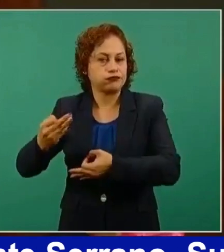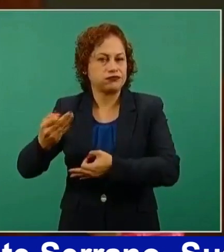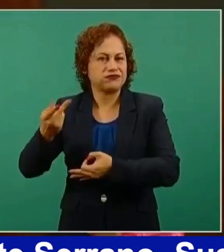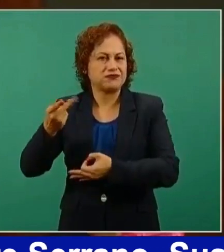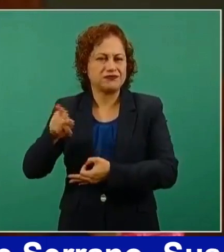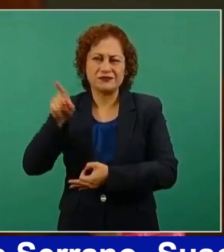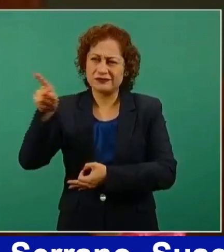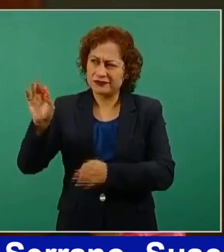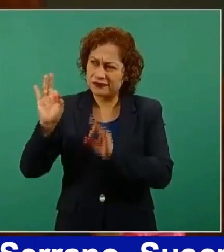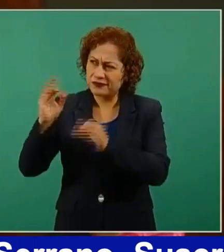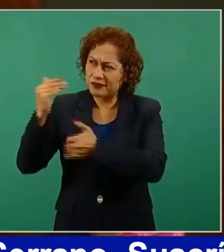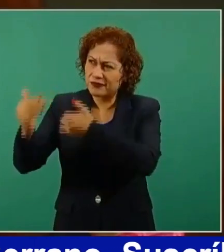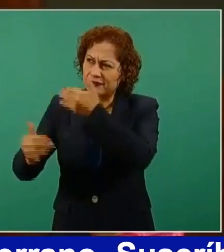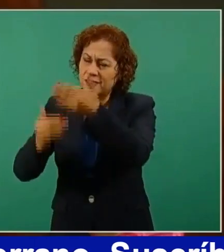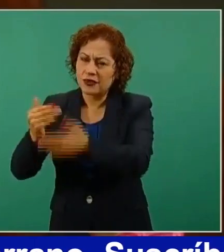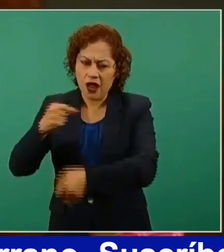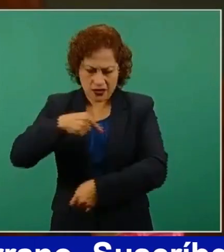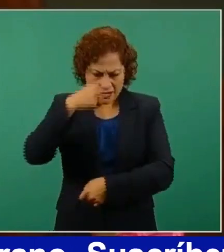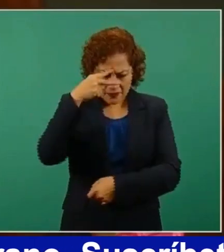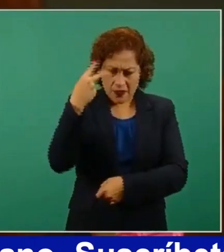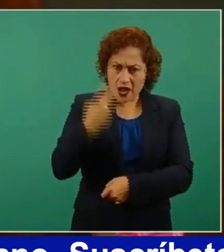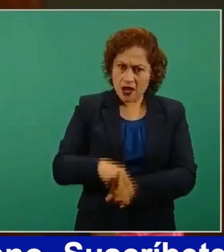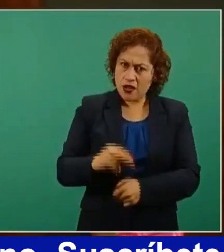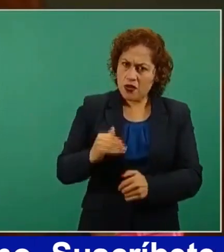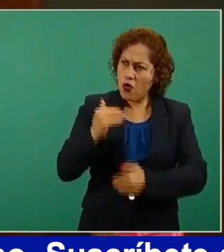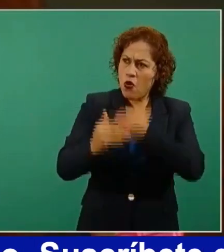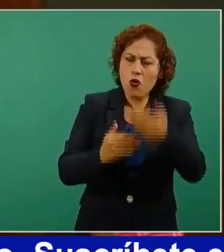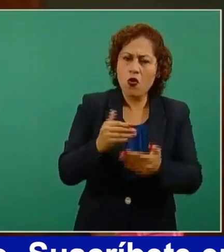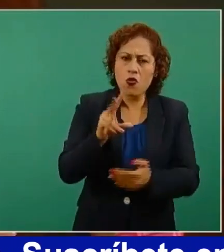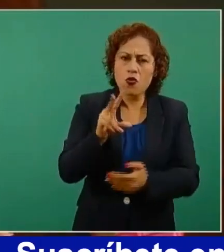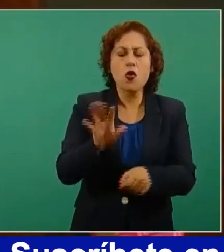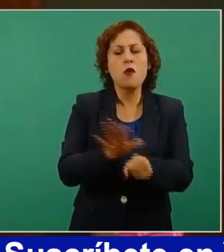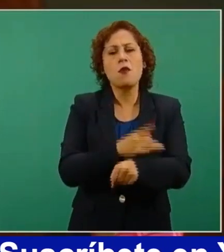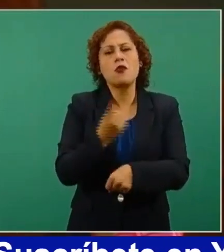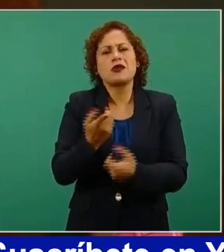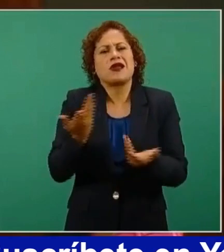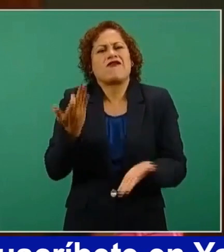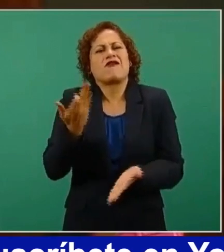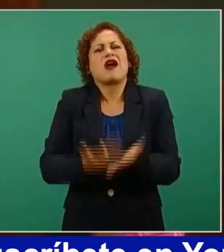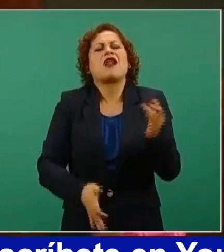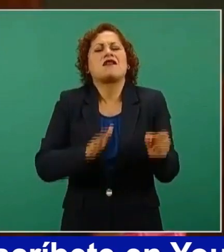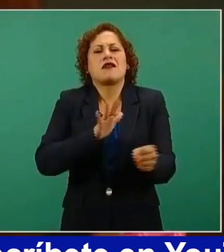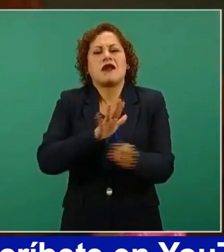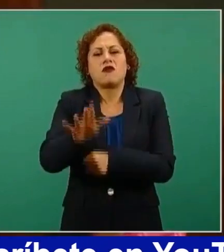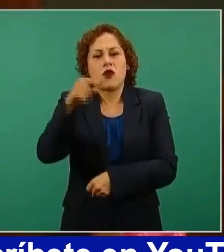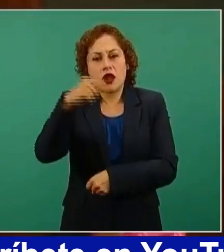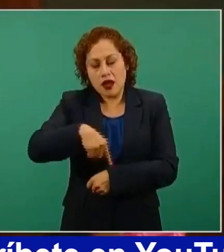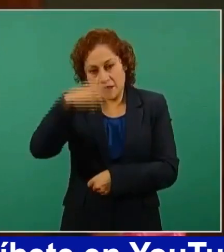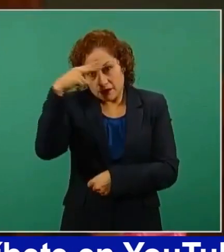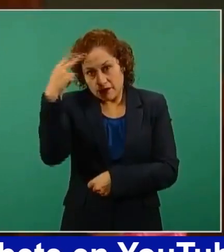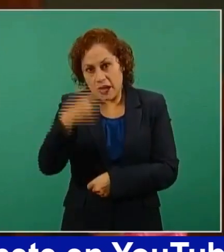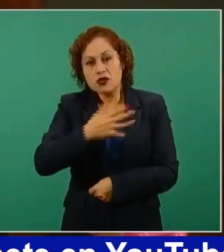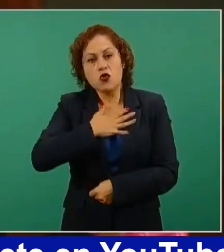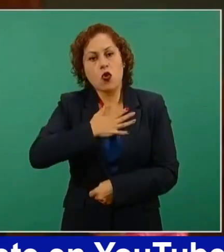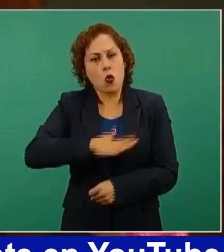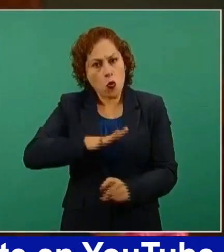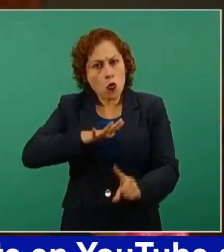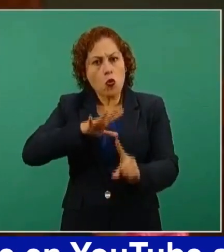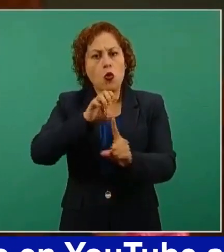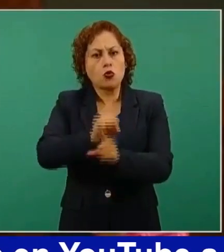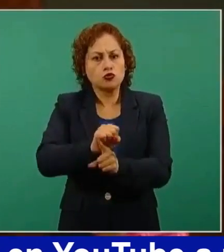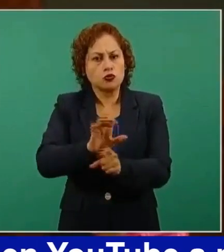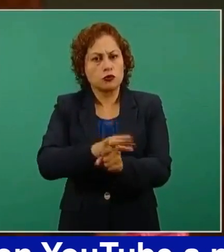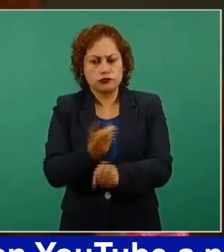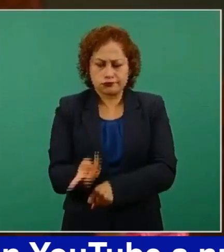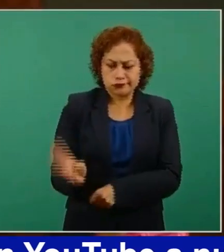gala, la justicia gala, para que nosotros podamos ver una justicia en México con esta gente corrupta y